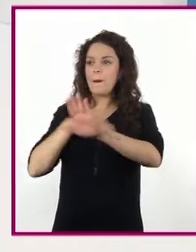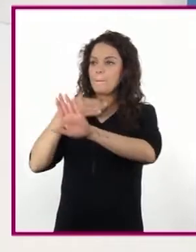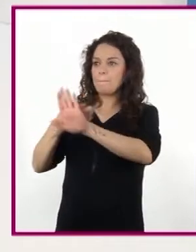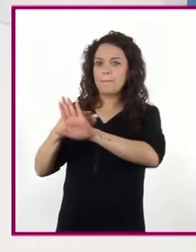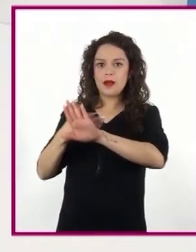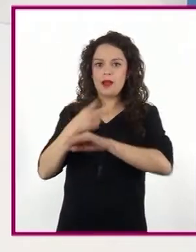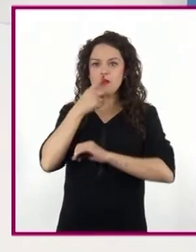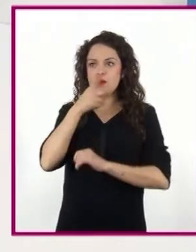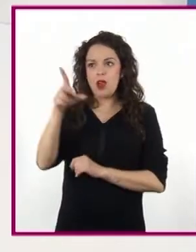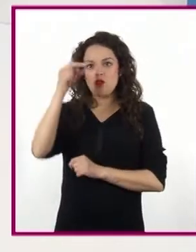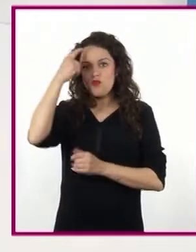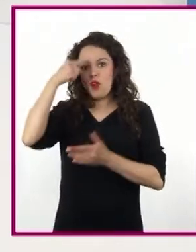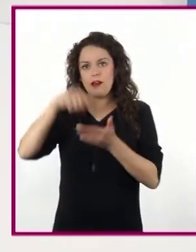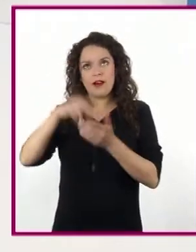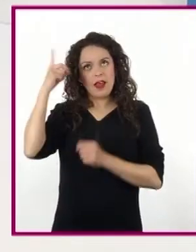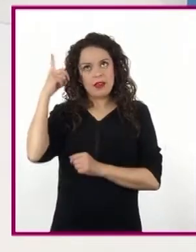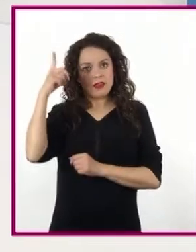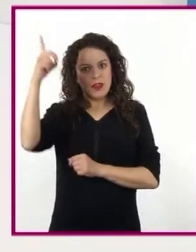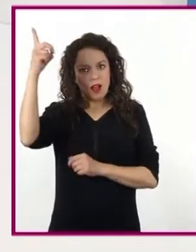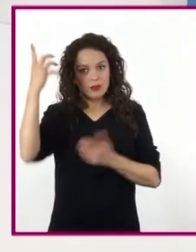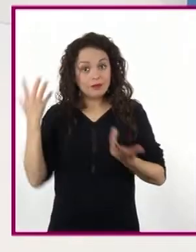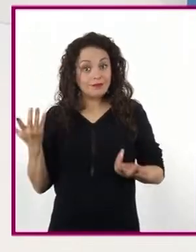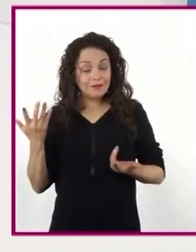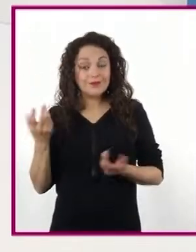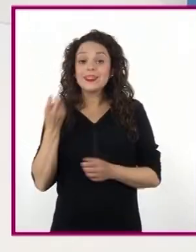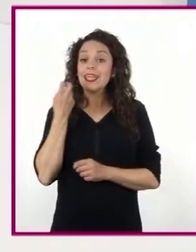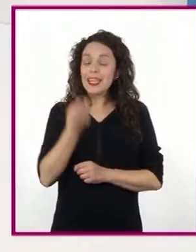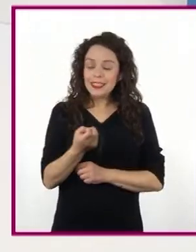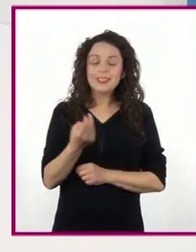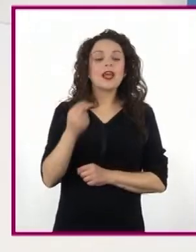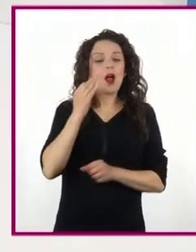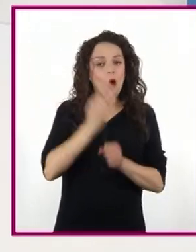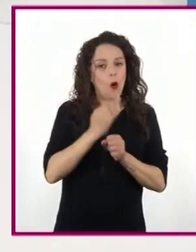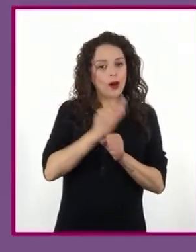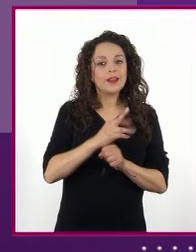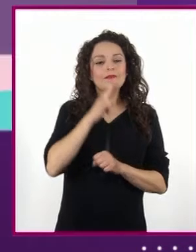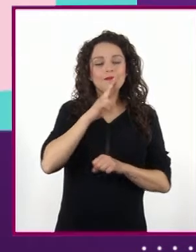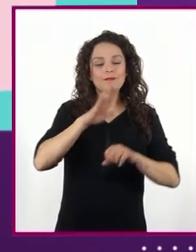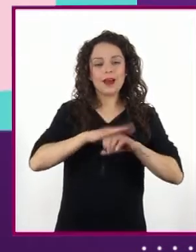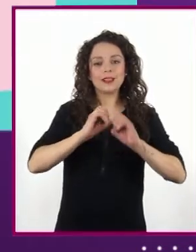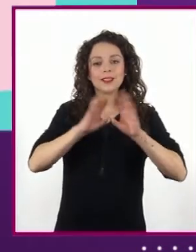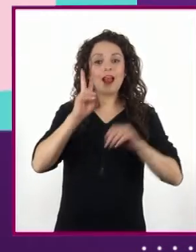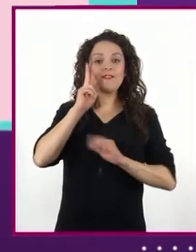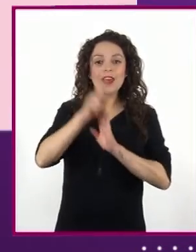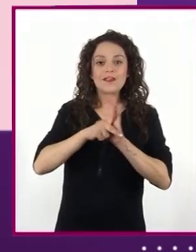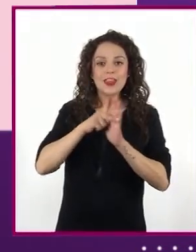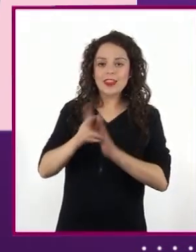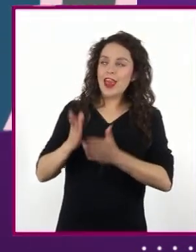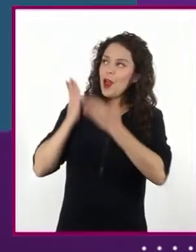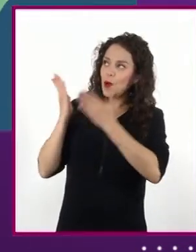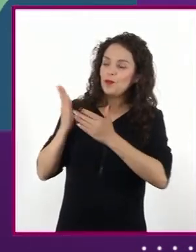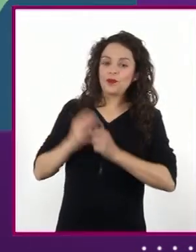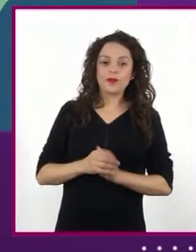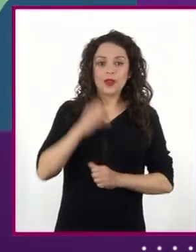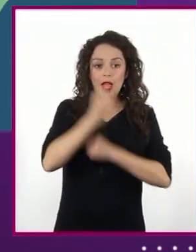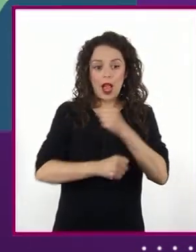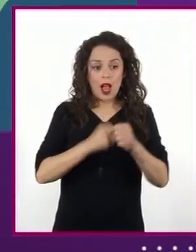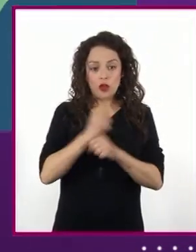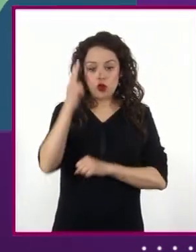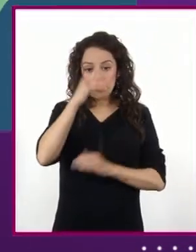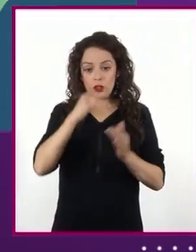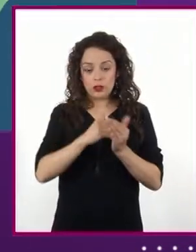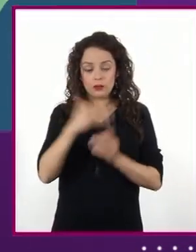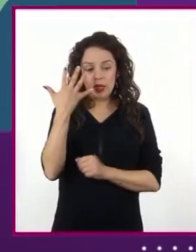un panorama general, les invito a ver y escuchar el siguiente video. En el año 2010, en una escuela primaria